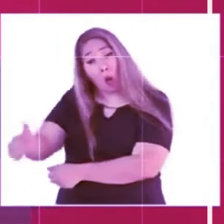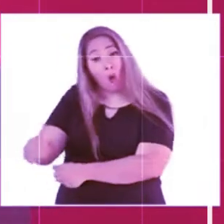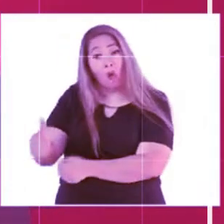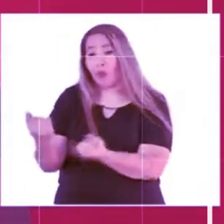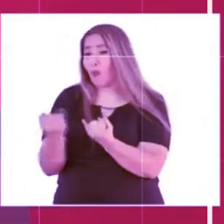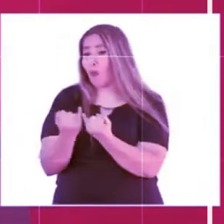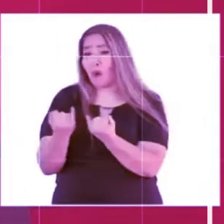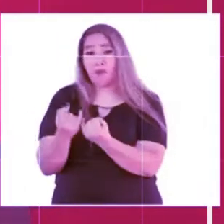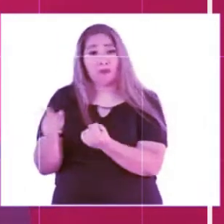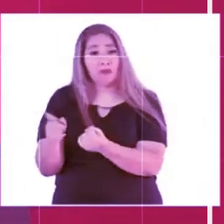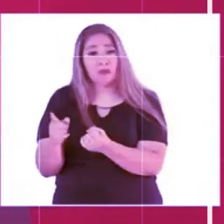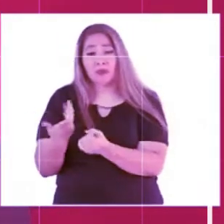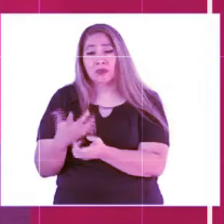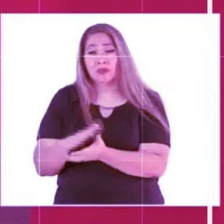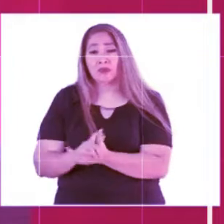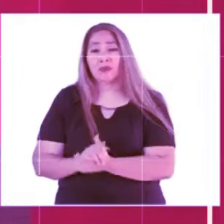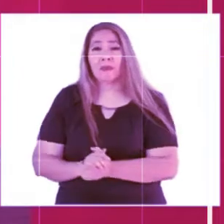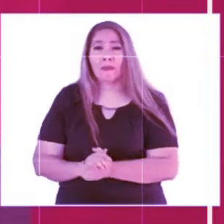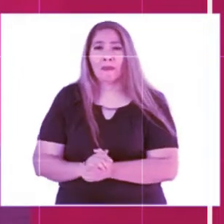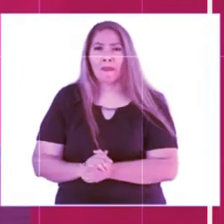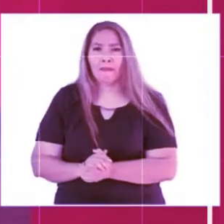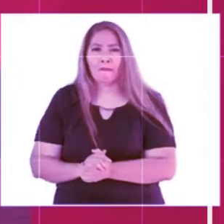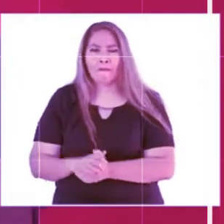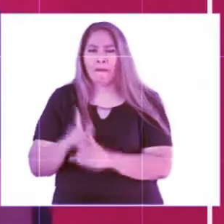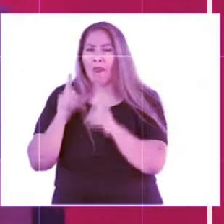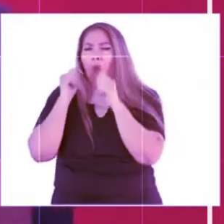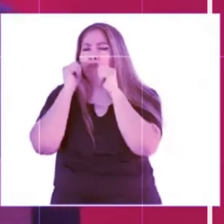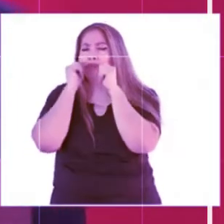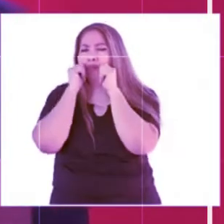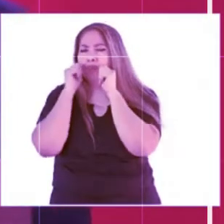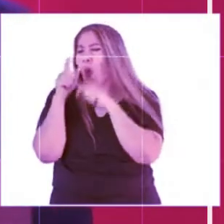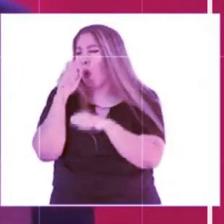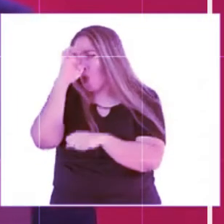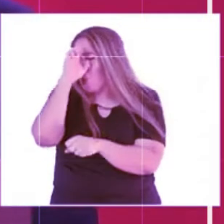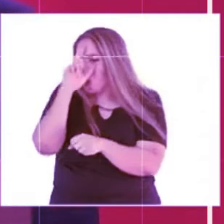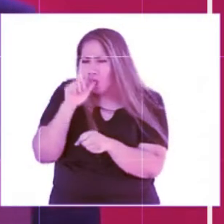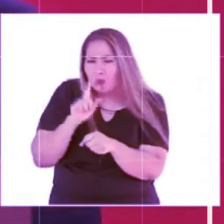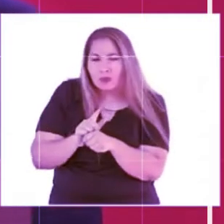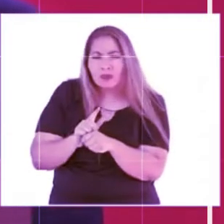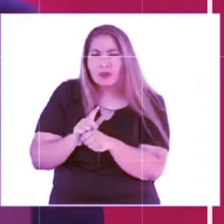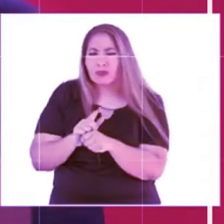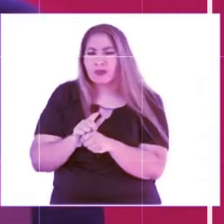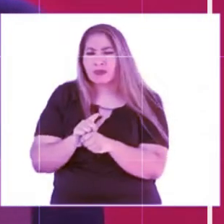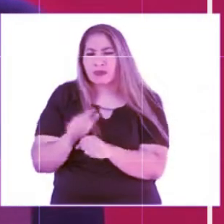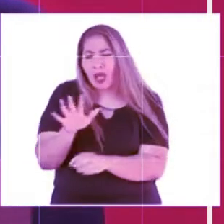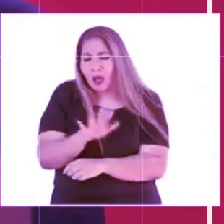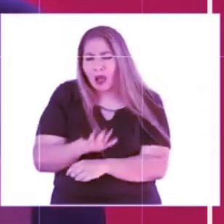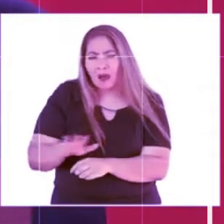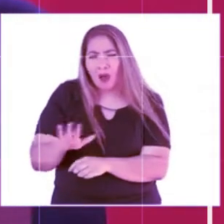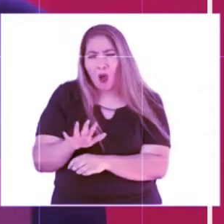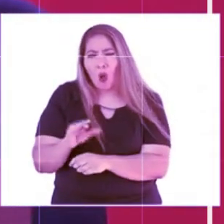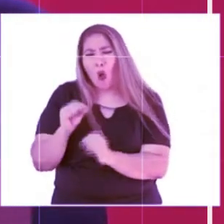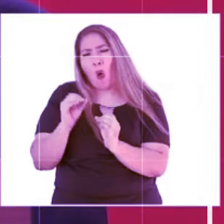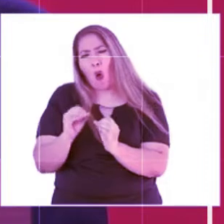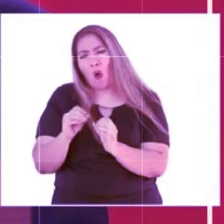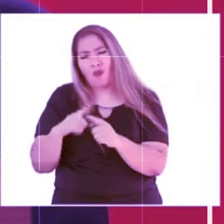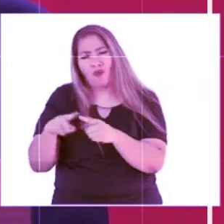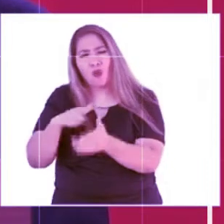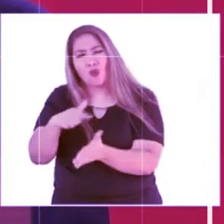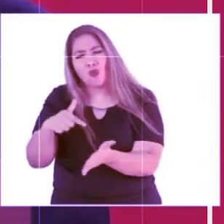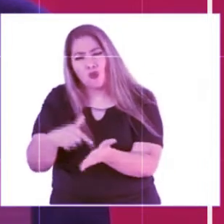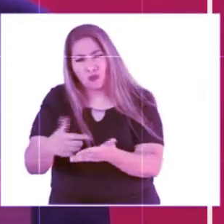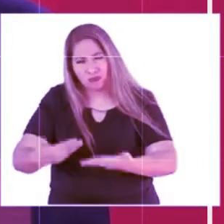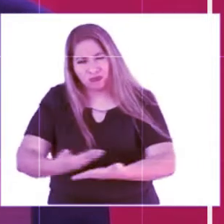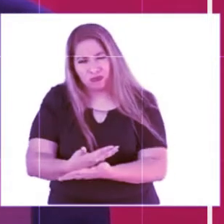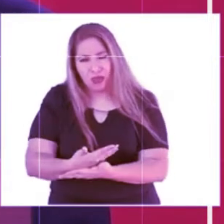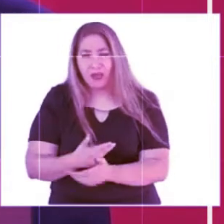misma circunstancia, sin importar culturas o fronteras. En